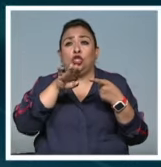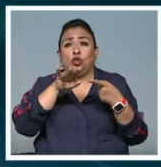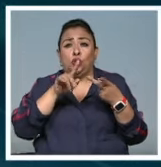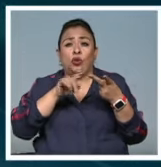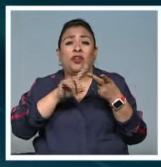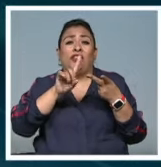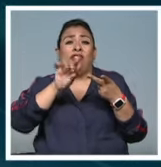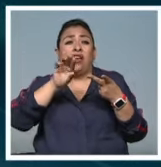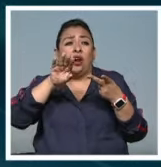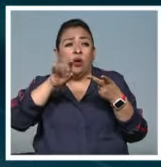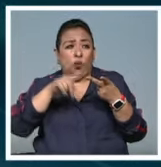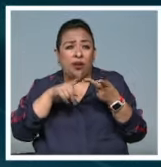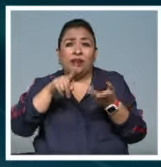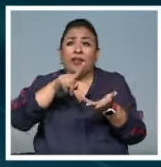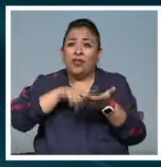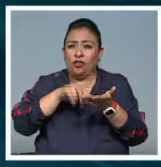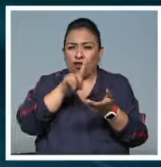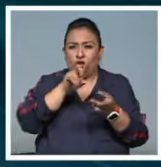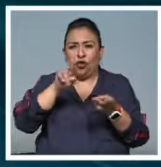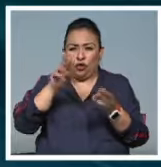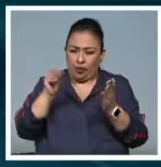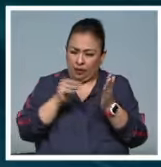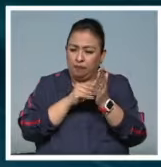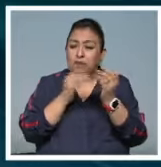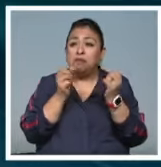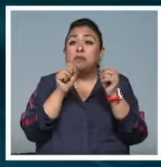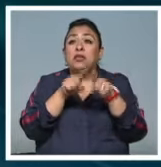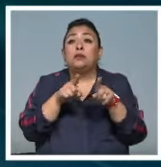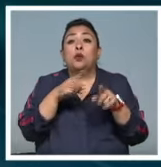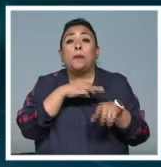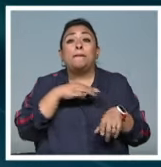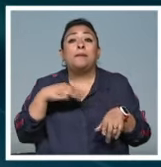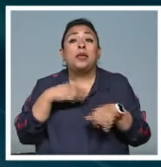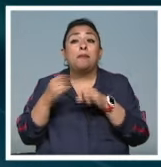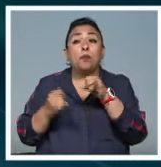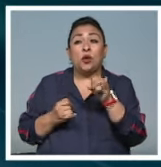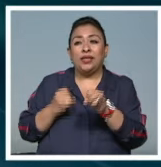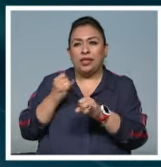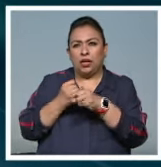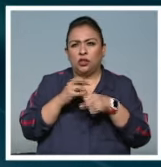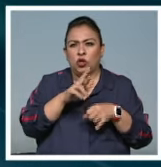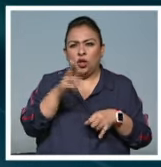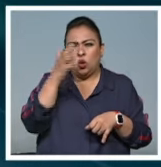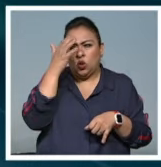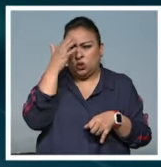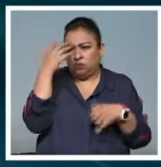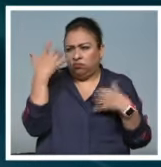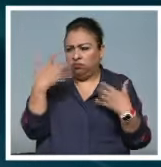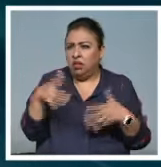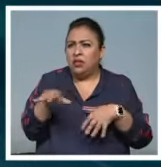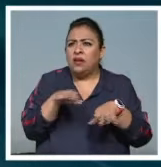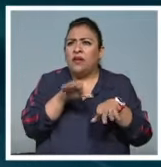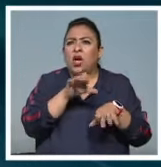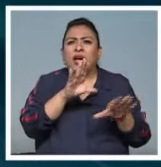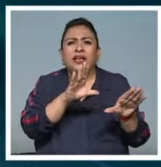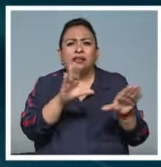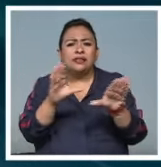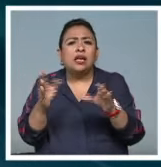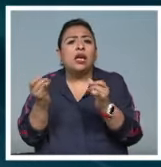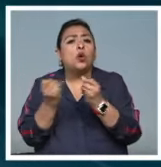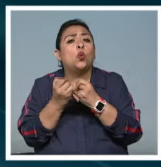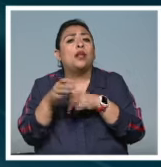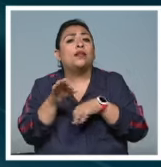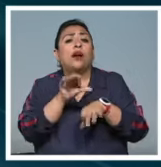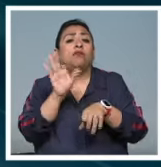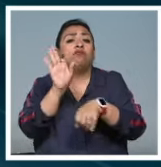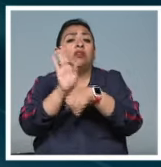Charles Darwin. Integra a la doctora Magallón Puebla como miembro internacional, reconociendo no solo su desempeño académico, sino su labor